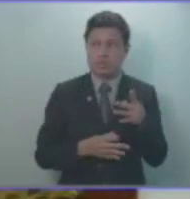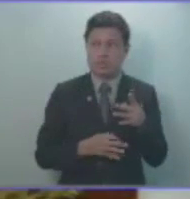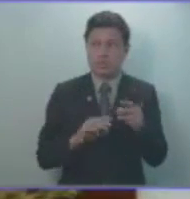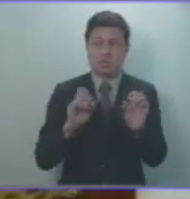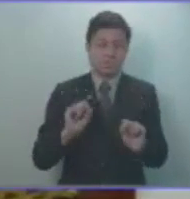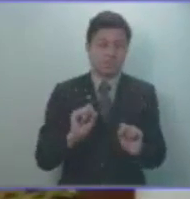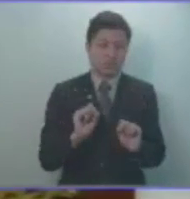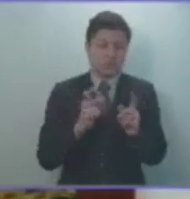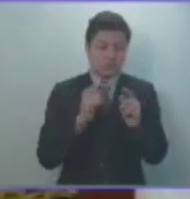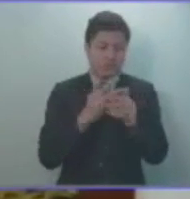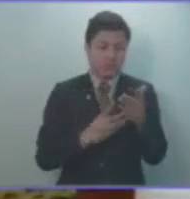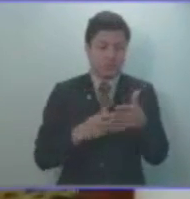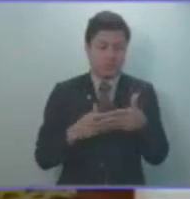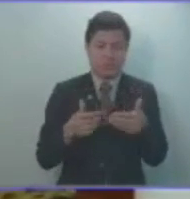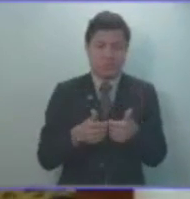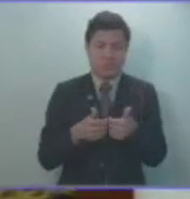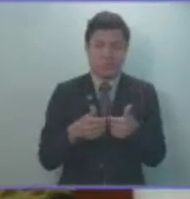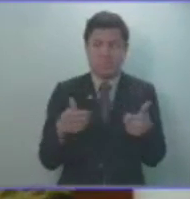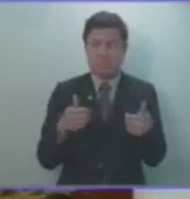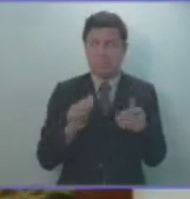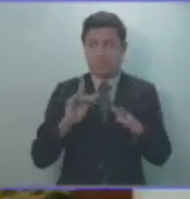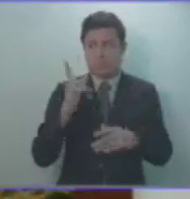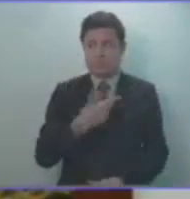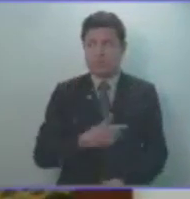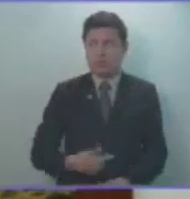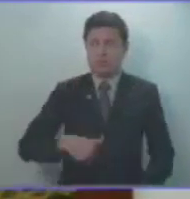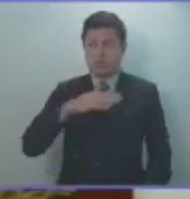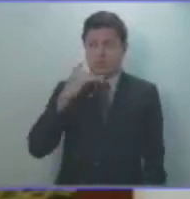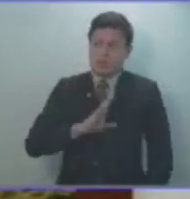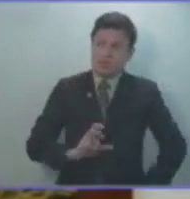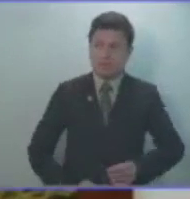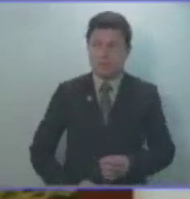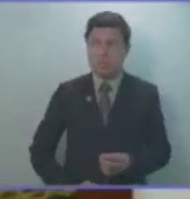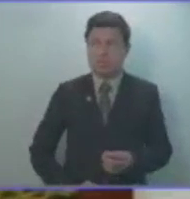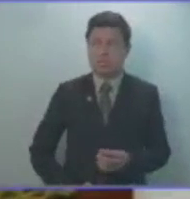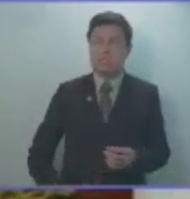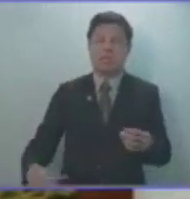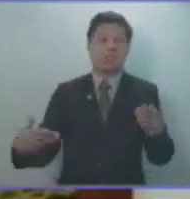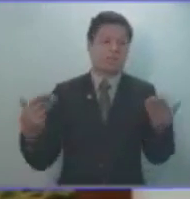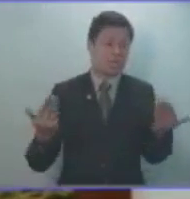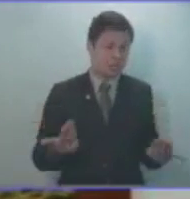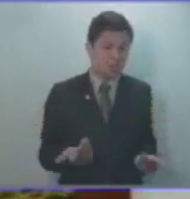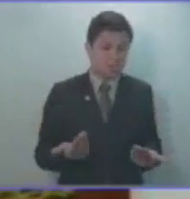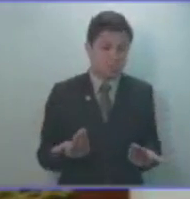debería salir ningún presidente de la República. Entonces,